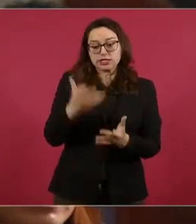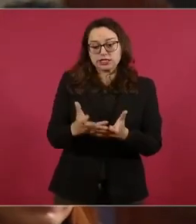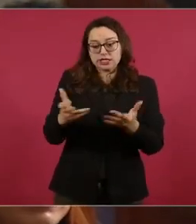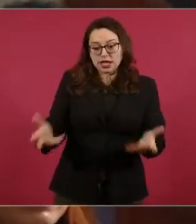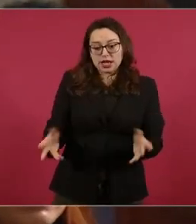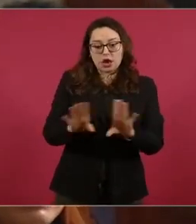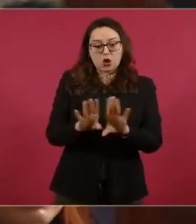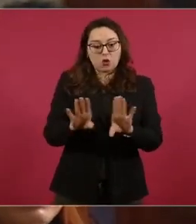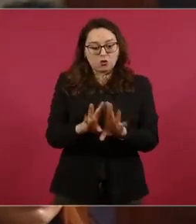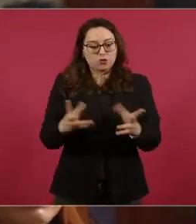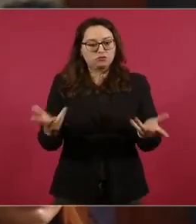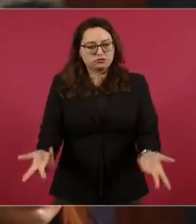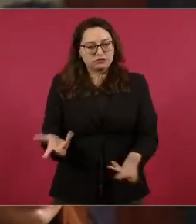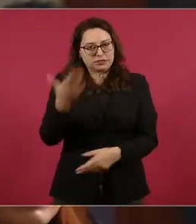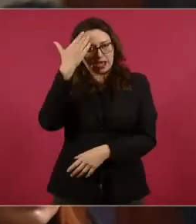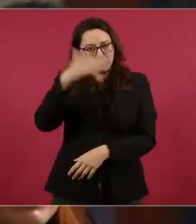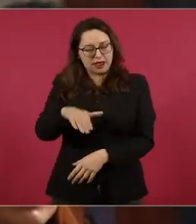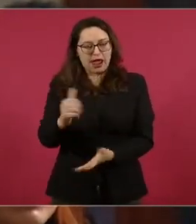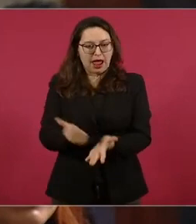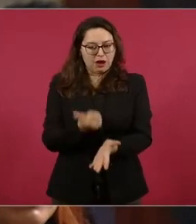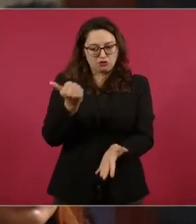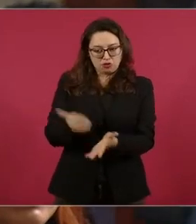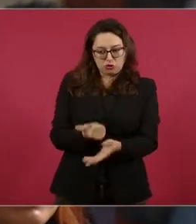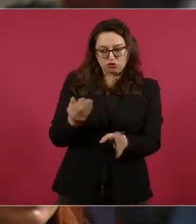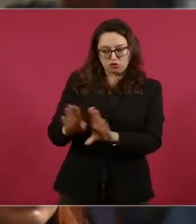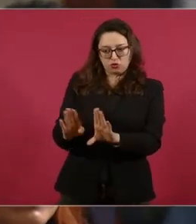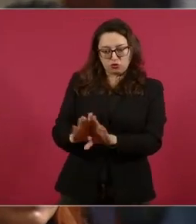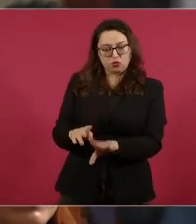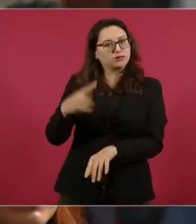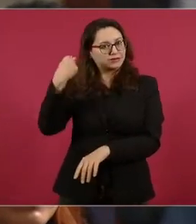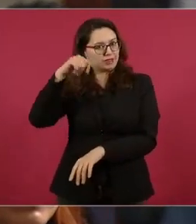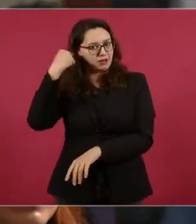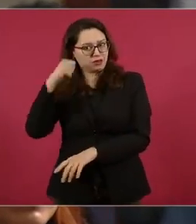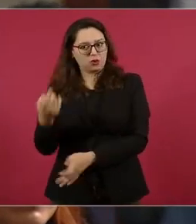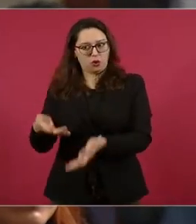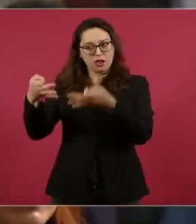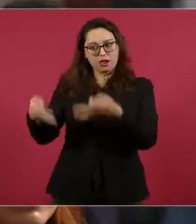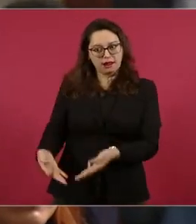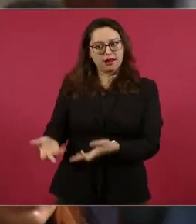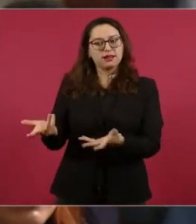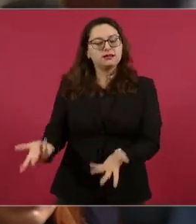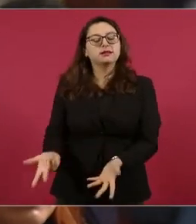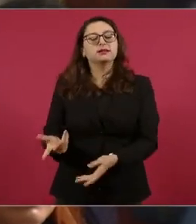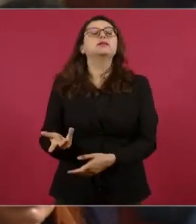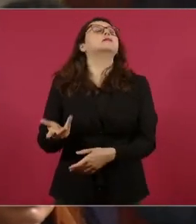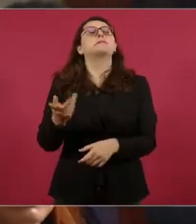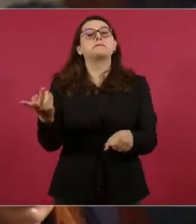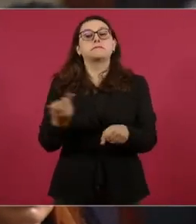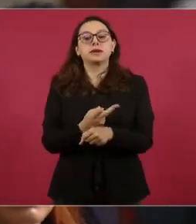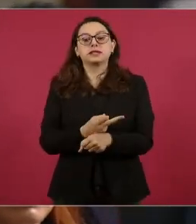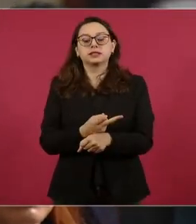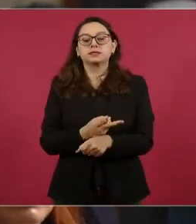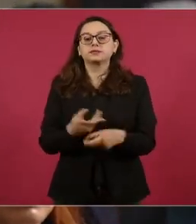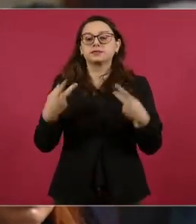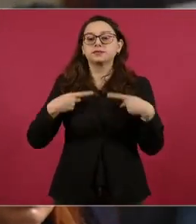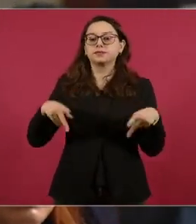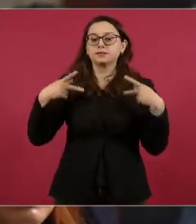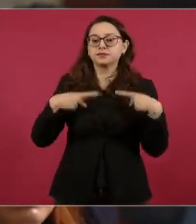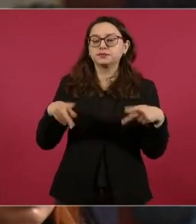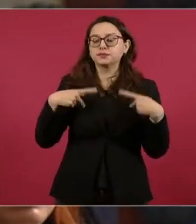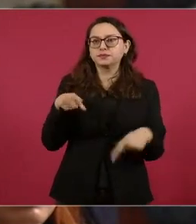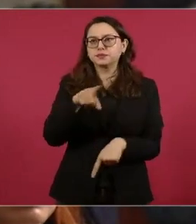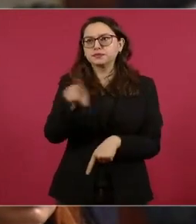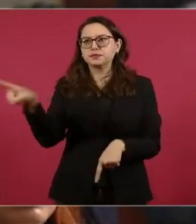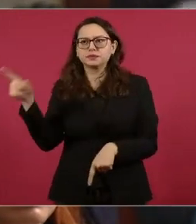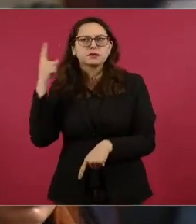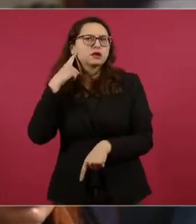se cultiva en su estado natal eh Tabasco en donde se siembra ante su declaración productores de arroz se acercaron a nosotros para